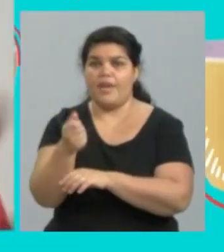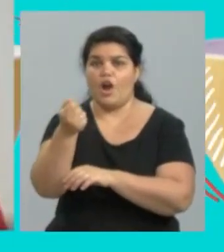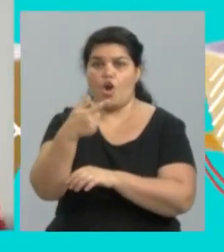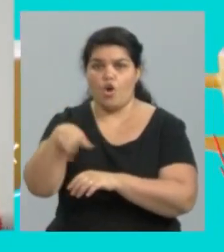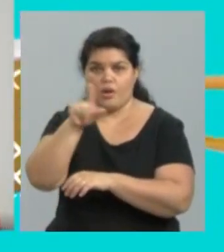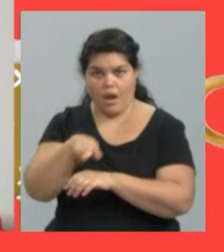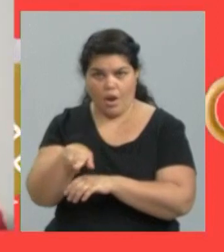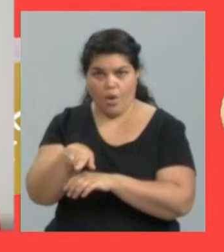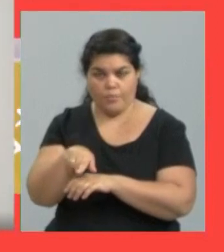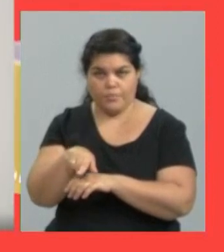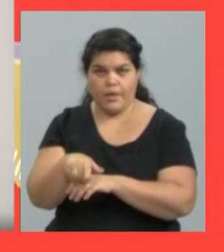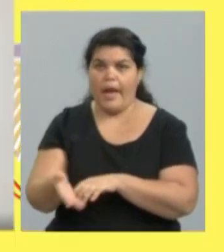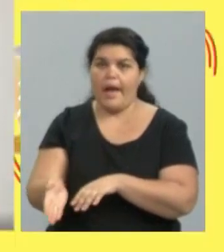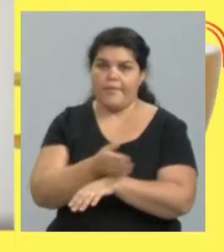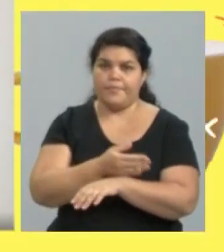de decir hace rato, que es